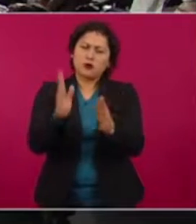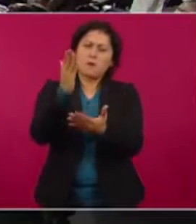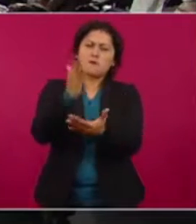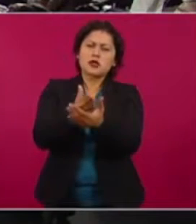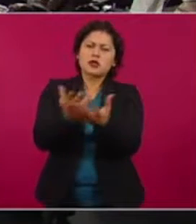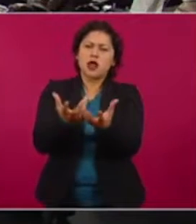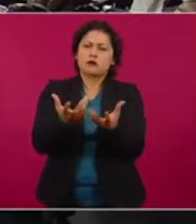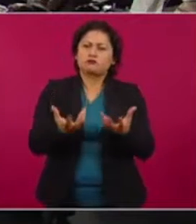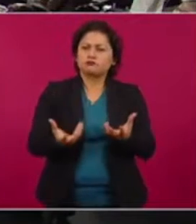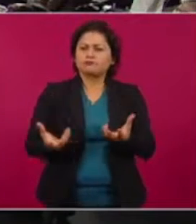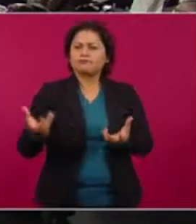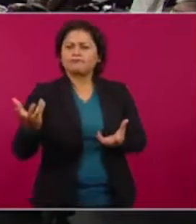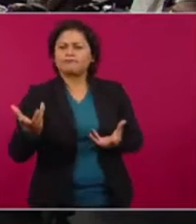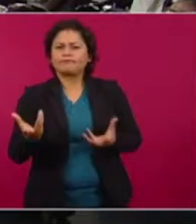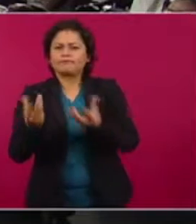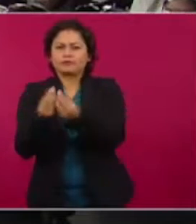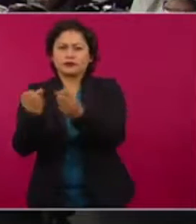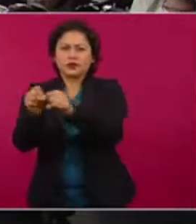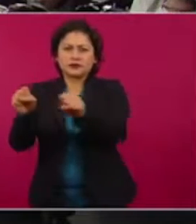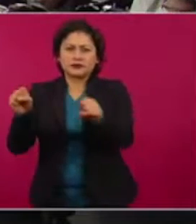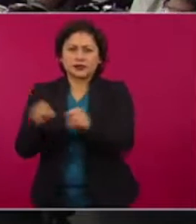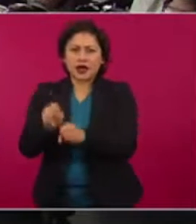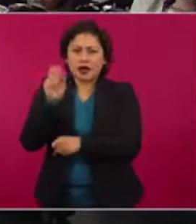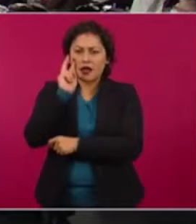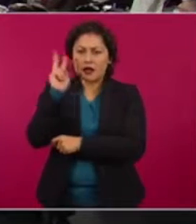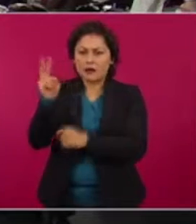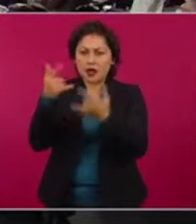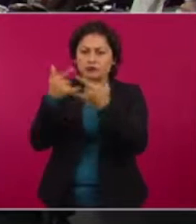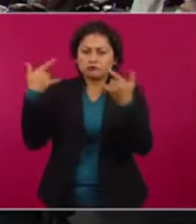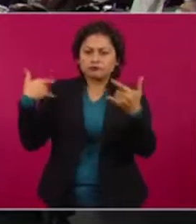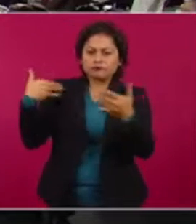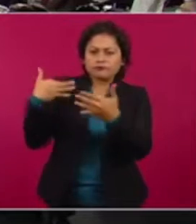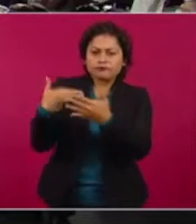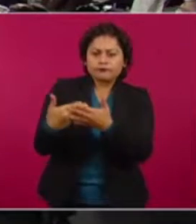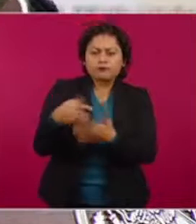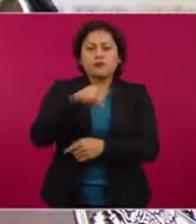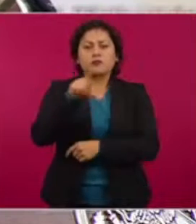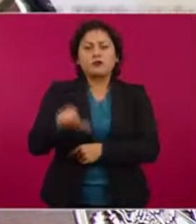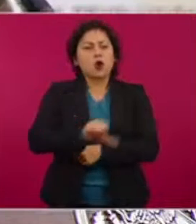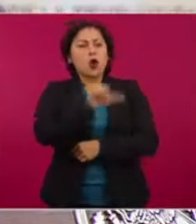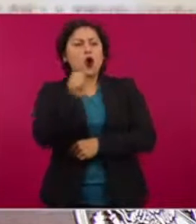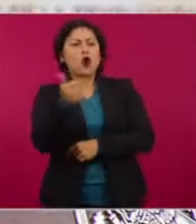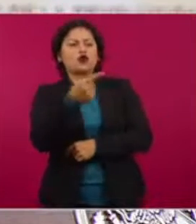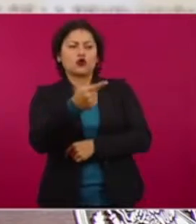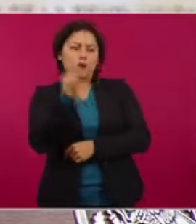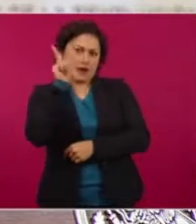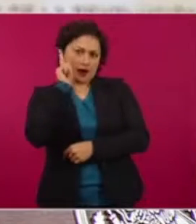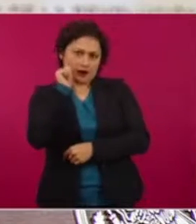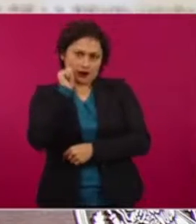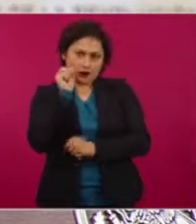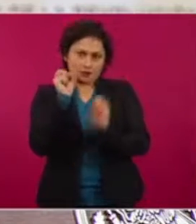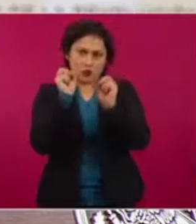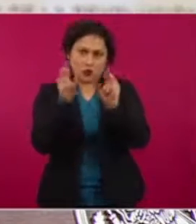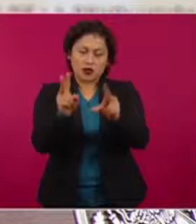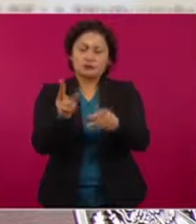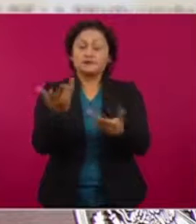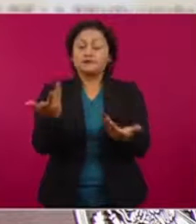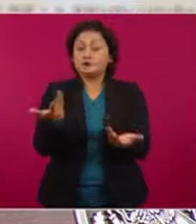vamos a tratar de terminar como a las 8:30. Ya nos queda